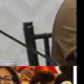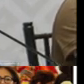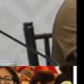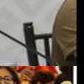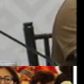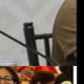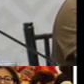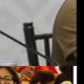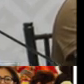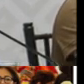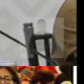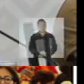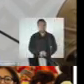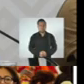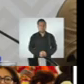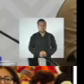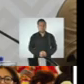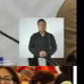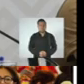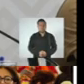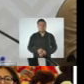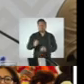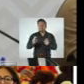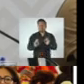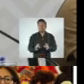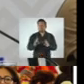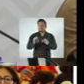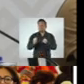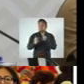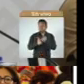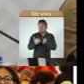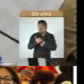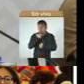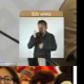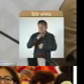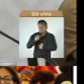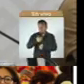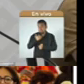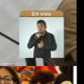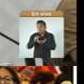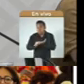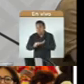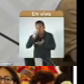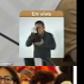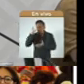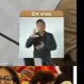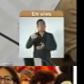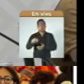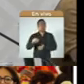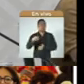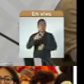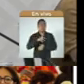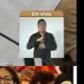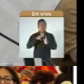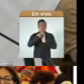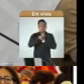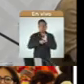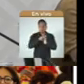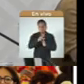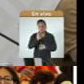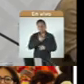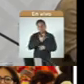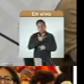a tutelar a nadie que que Cometa algo inadecuado afortunadamente tenemos Pues los vdeos